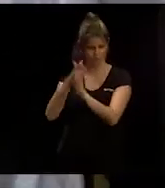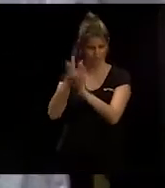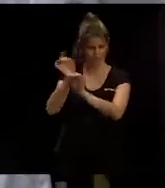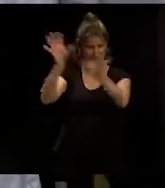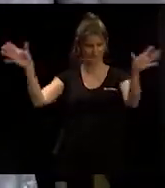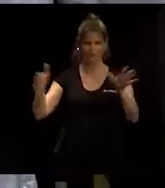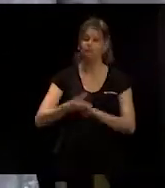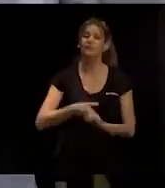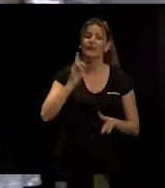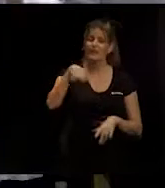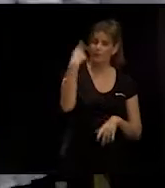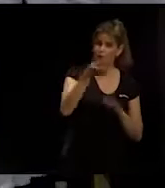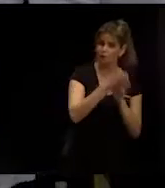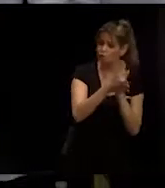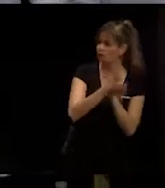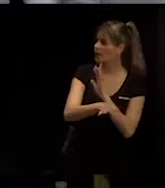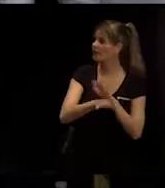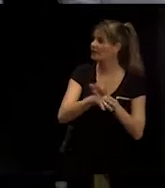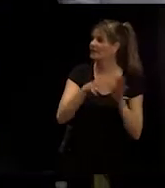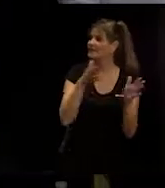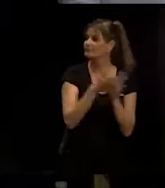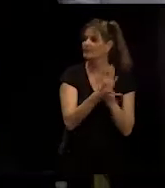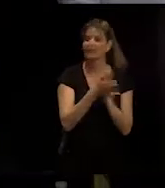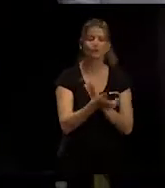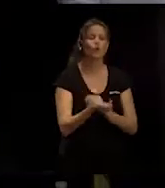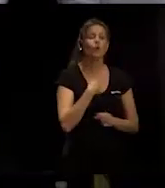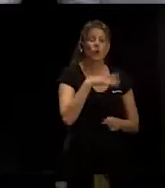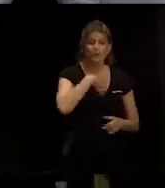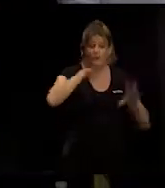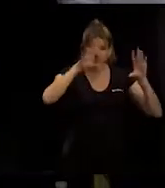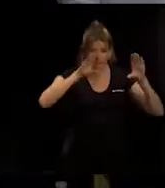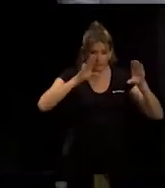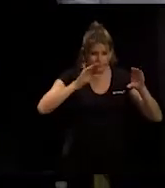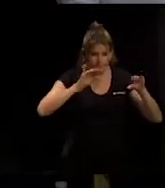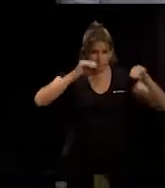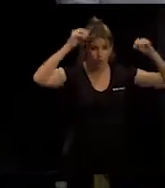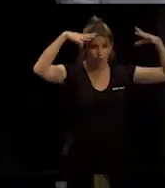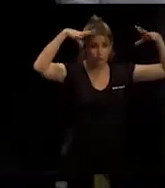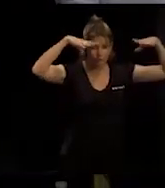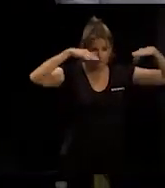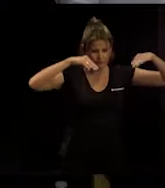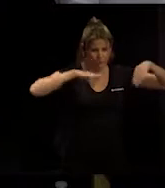Miquel continuará explicando. Muy bien. A ver si nos pueden bajar un poquito la luz para que disfrutéis más de este vídeo.